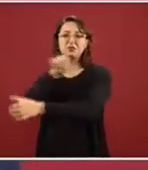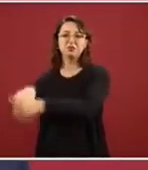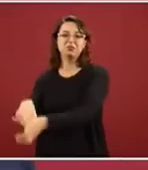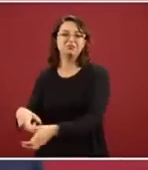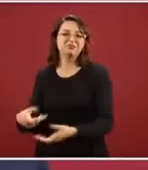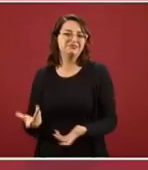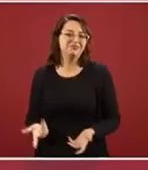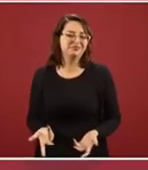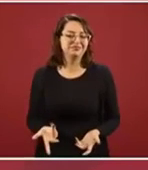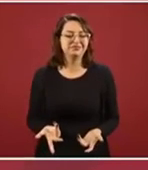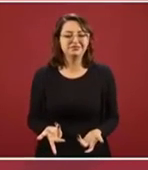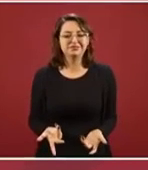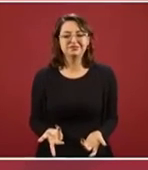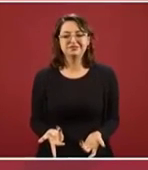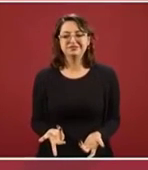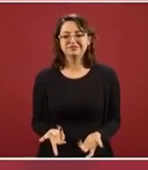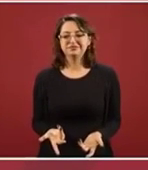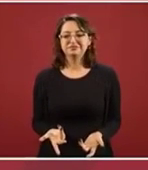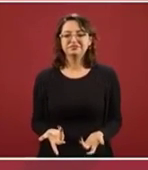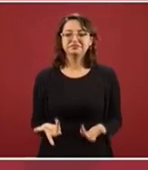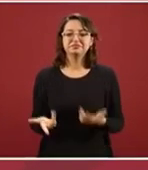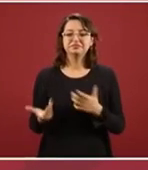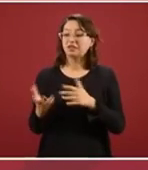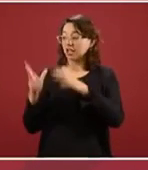¿Y los consumidores?